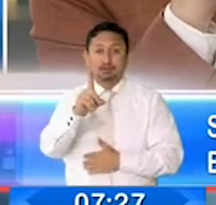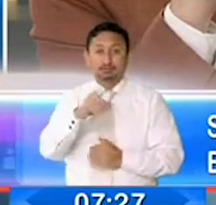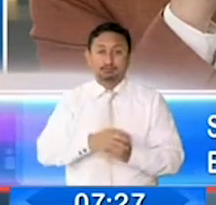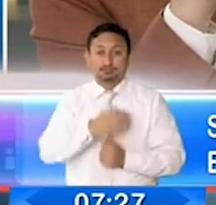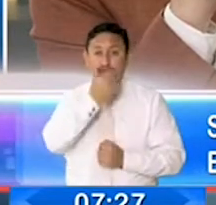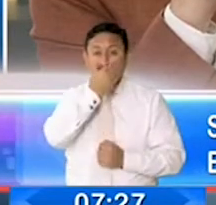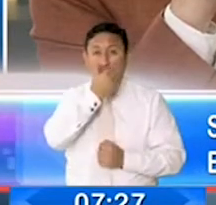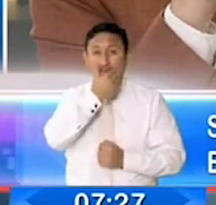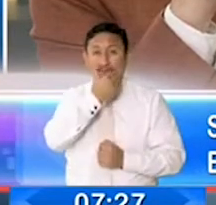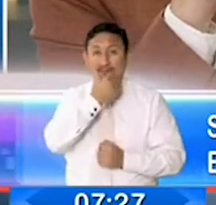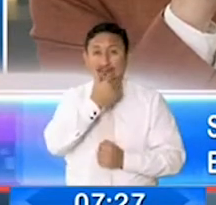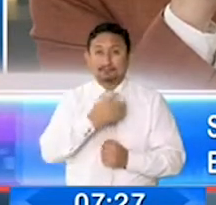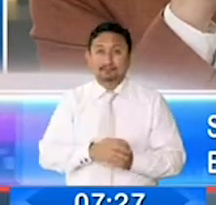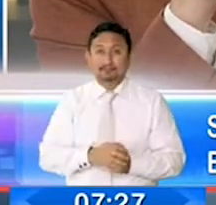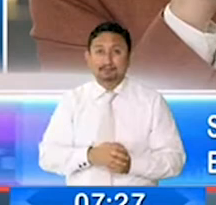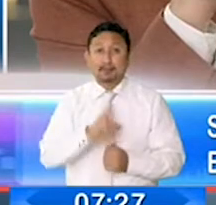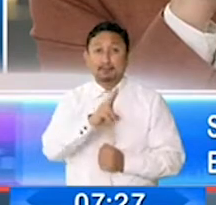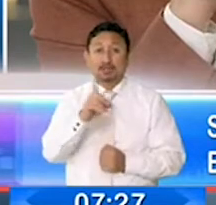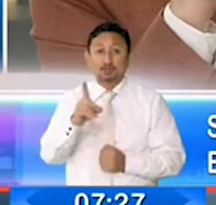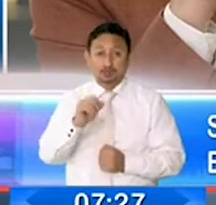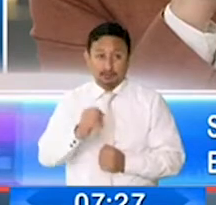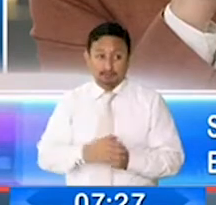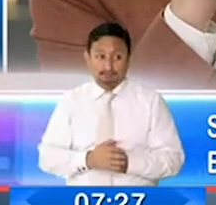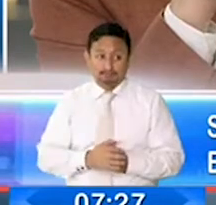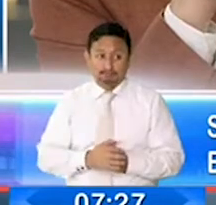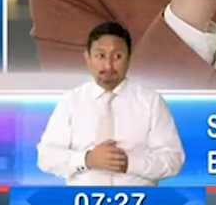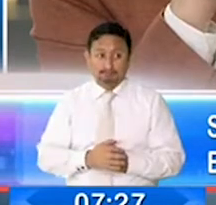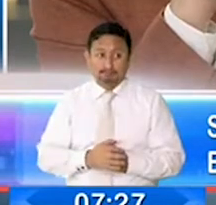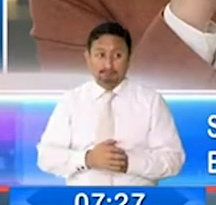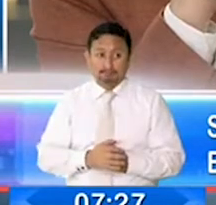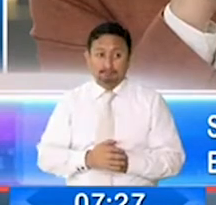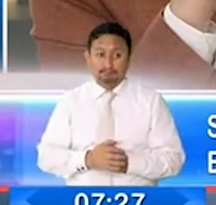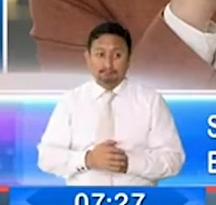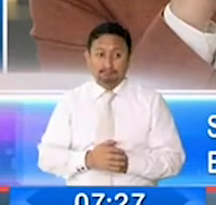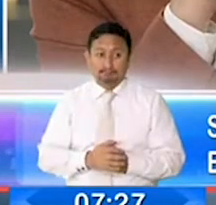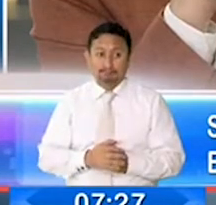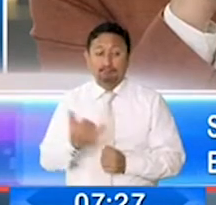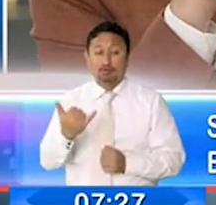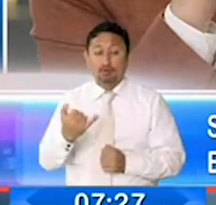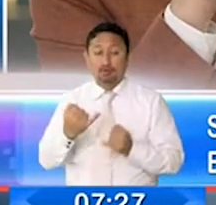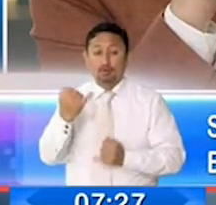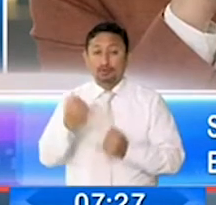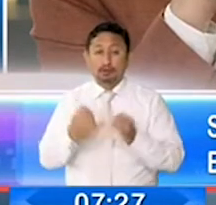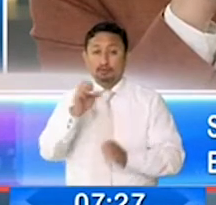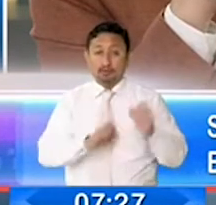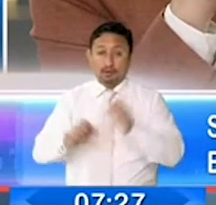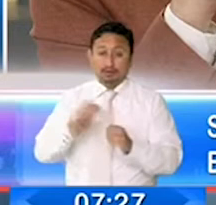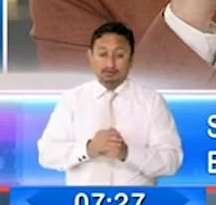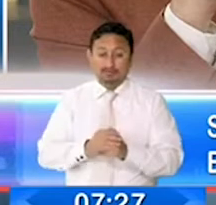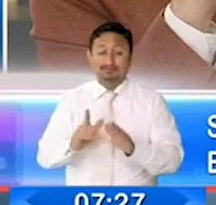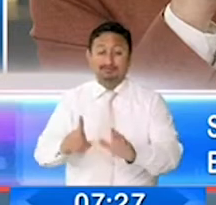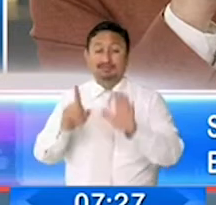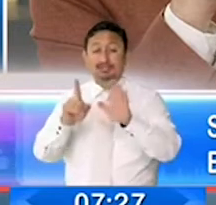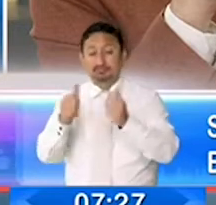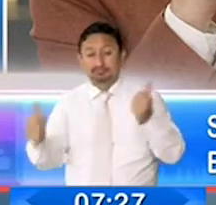conjueces, que no hay un número de 21. Ahora hubo una última evaluación. Había 6